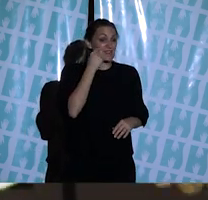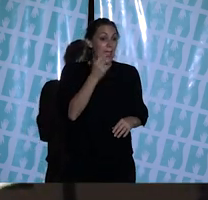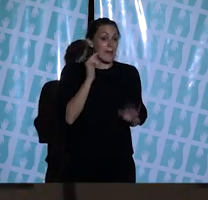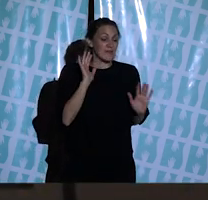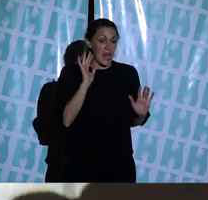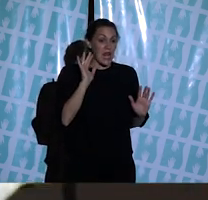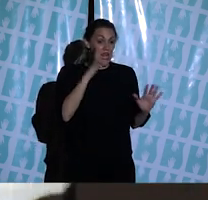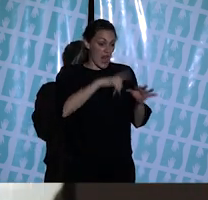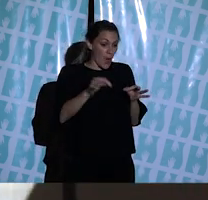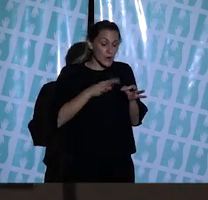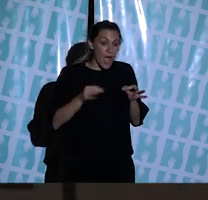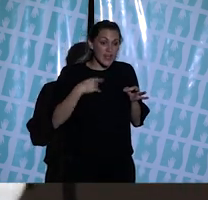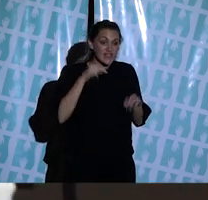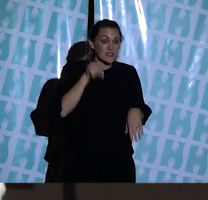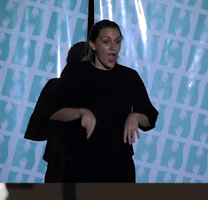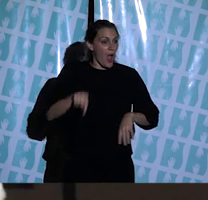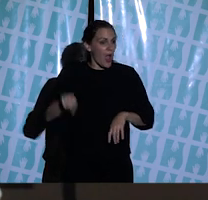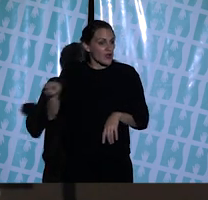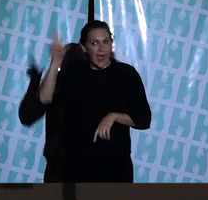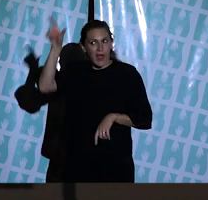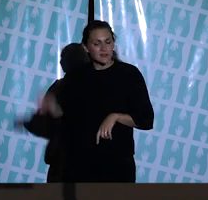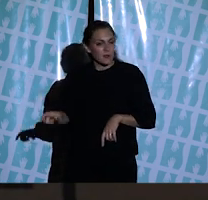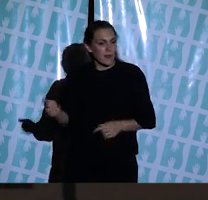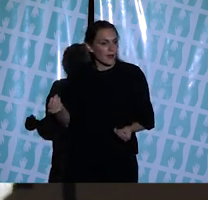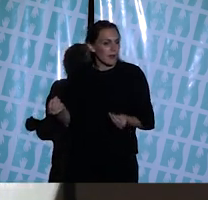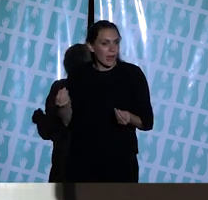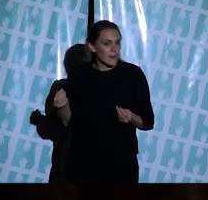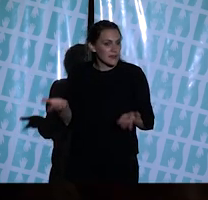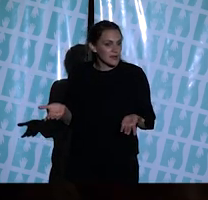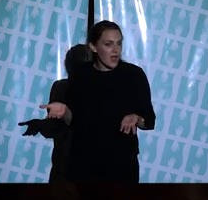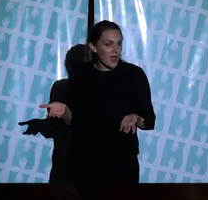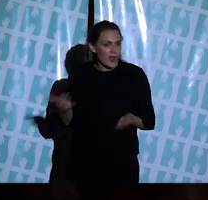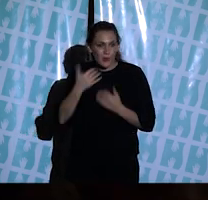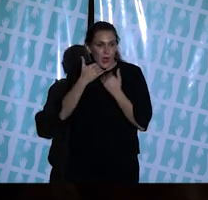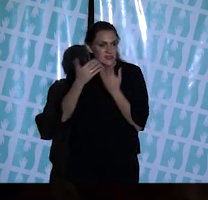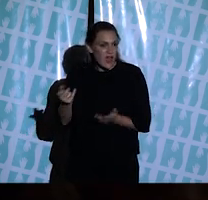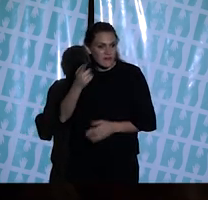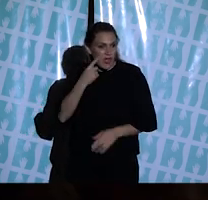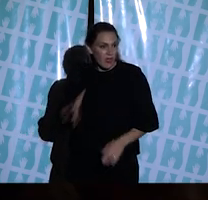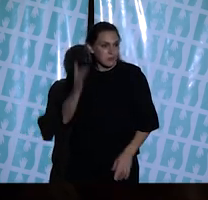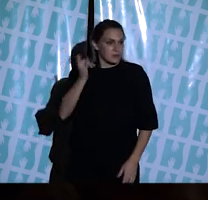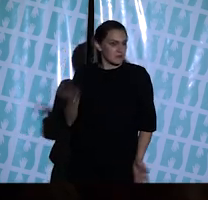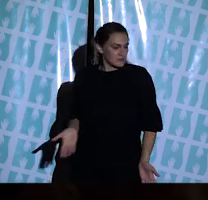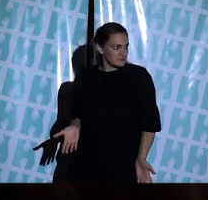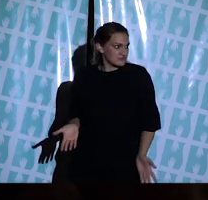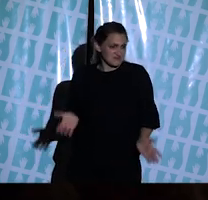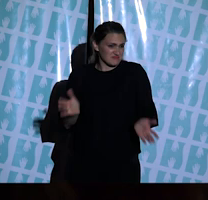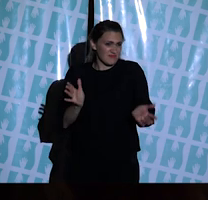mala pasada en la epidemia de las adicciones. Vamos a ver cómo. Así, tan simple como esto.